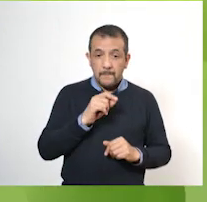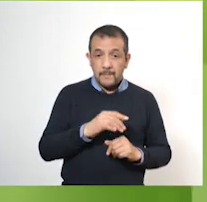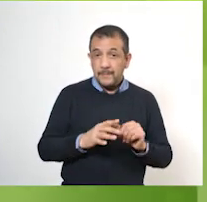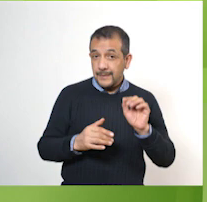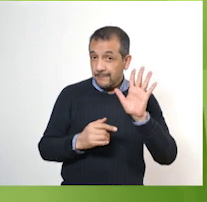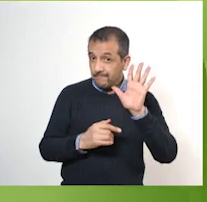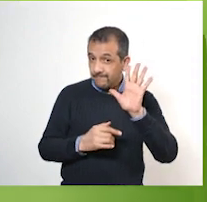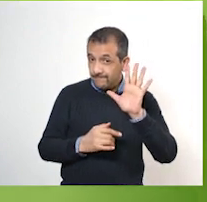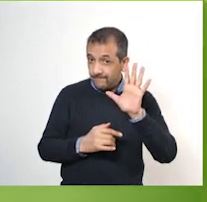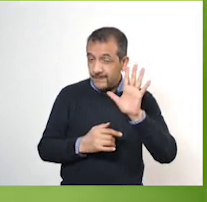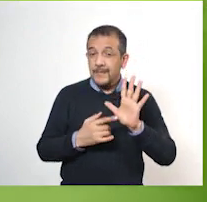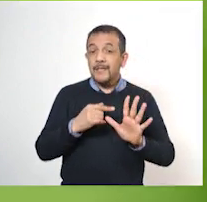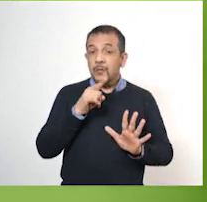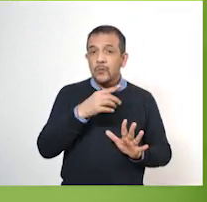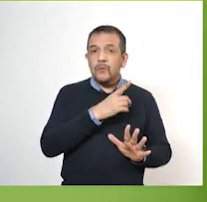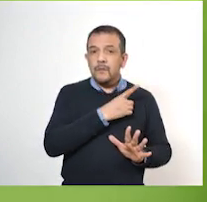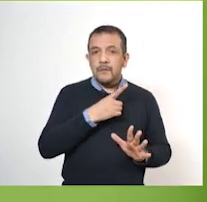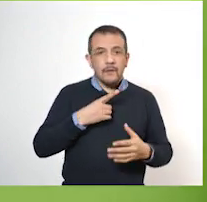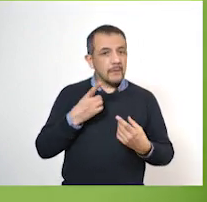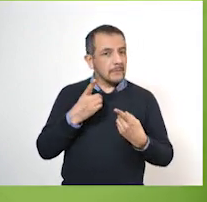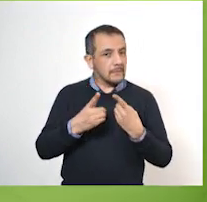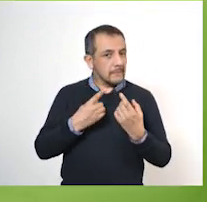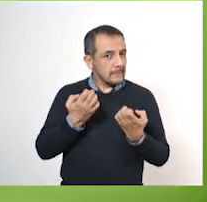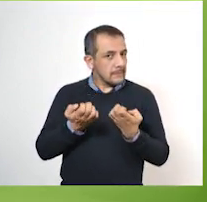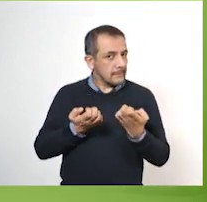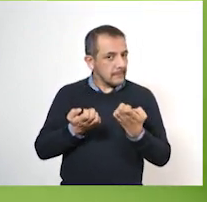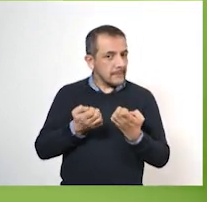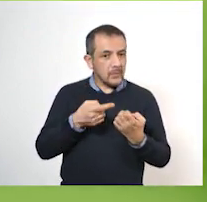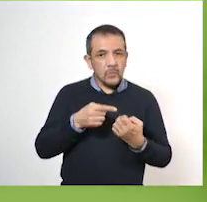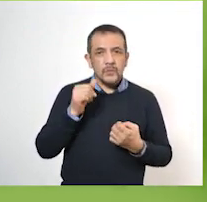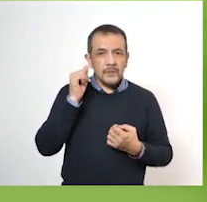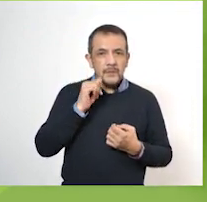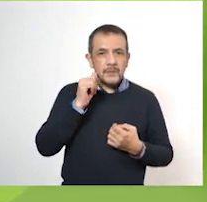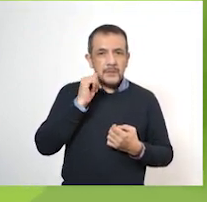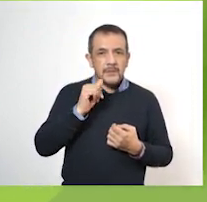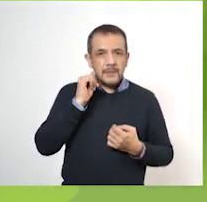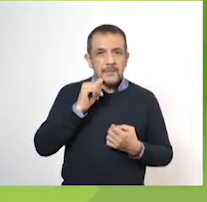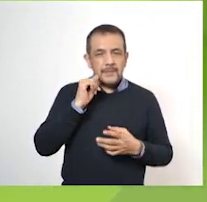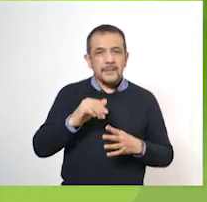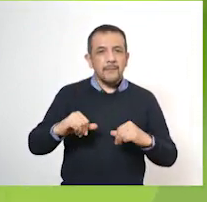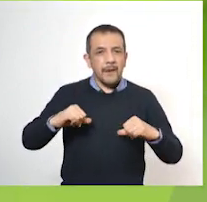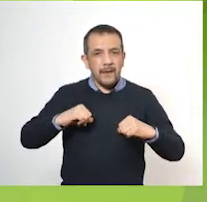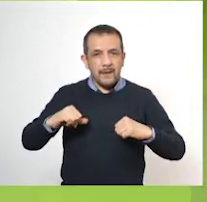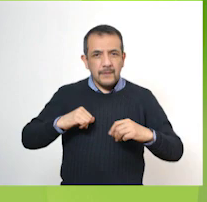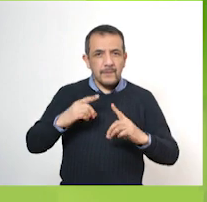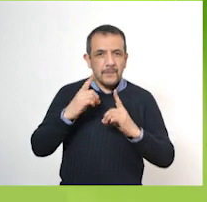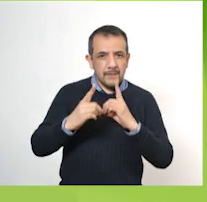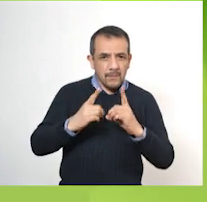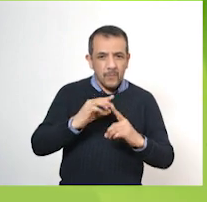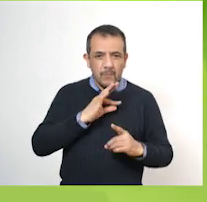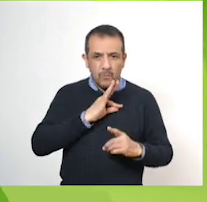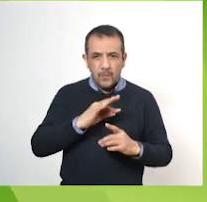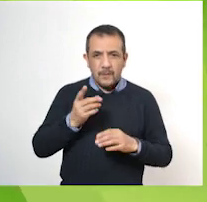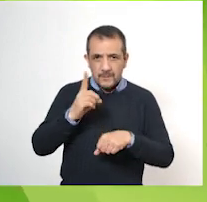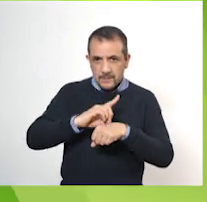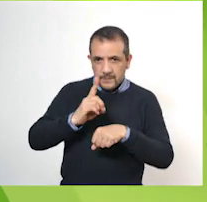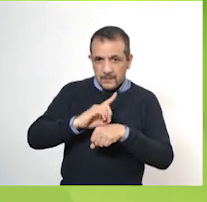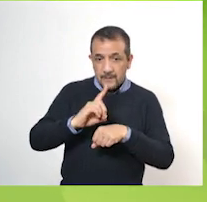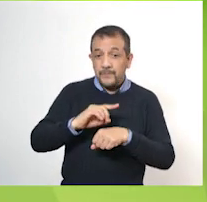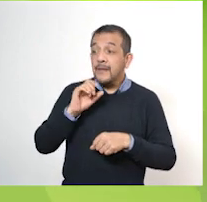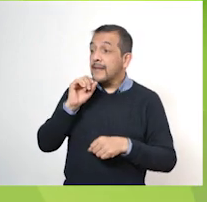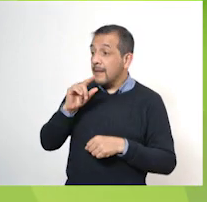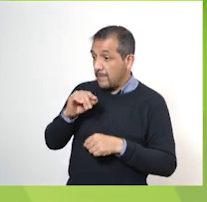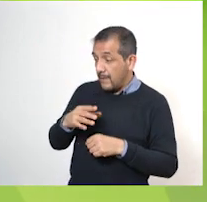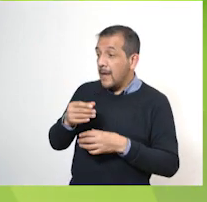cuenten. Su quinta acción, haz ejercicio. Recuerda sumar minutos diarios de actividad física. Y